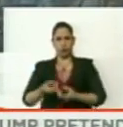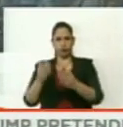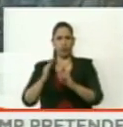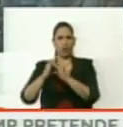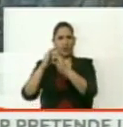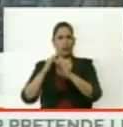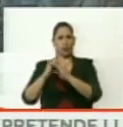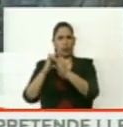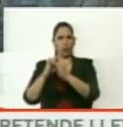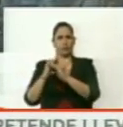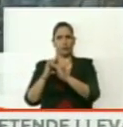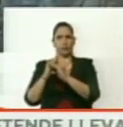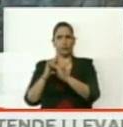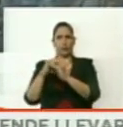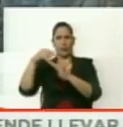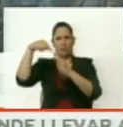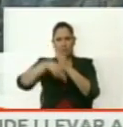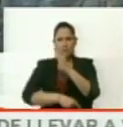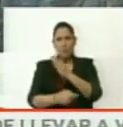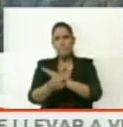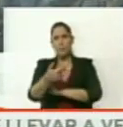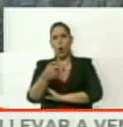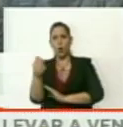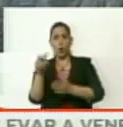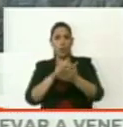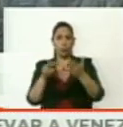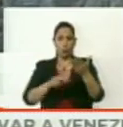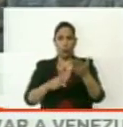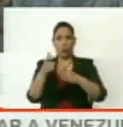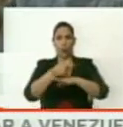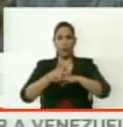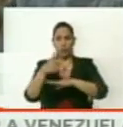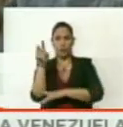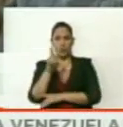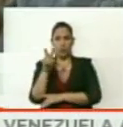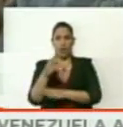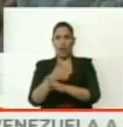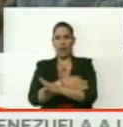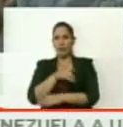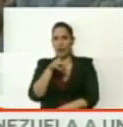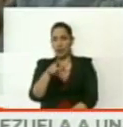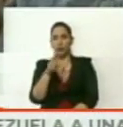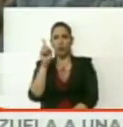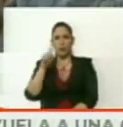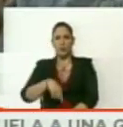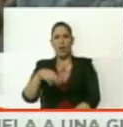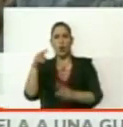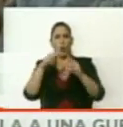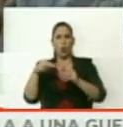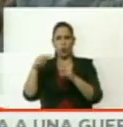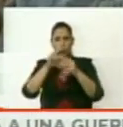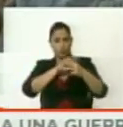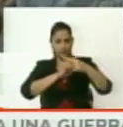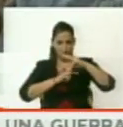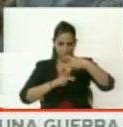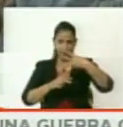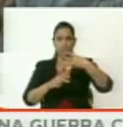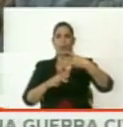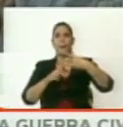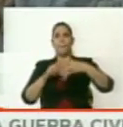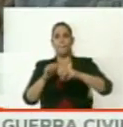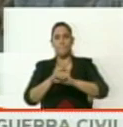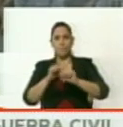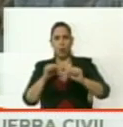sanciones. Profundizar un poco en la lectura del gobierno venezolano ante esto y también si se conoce el impacto en los activos,